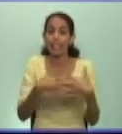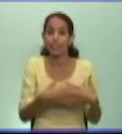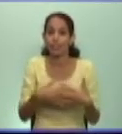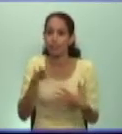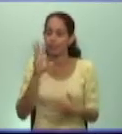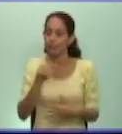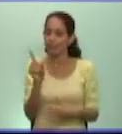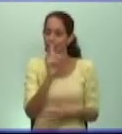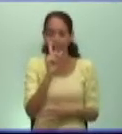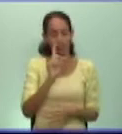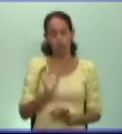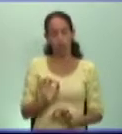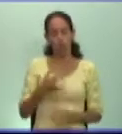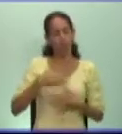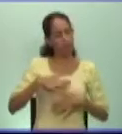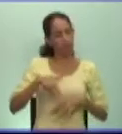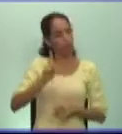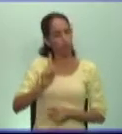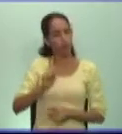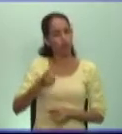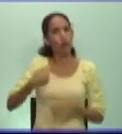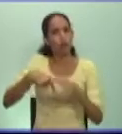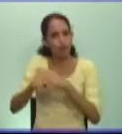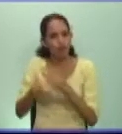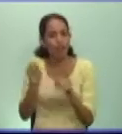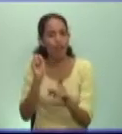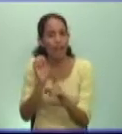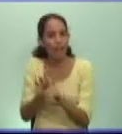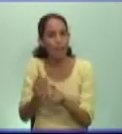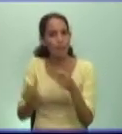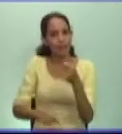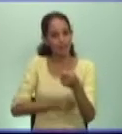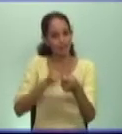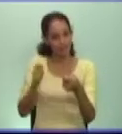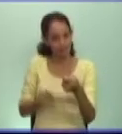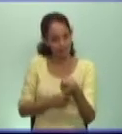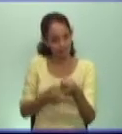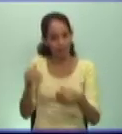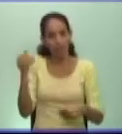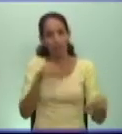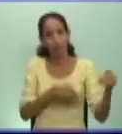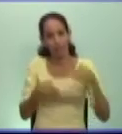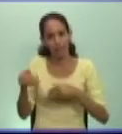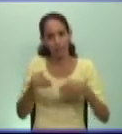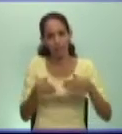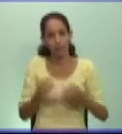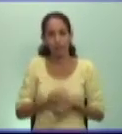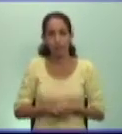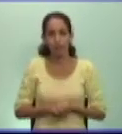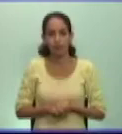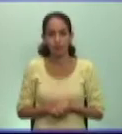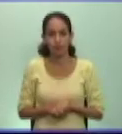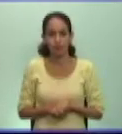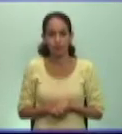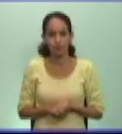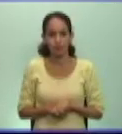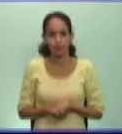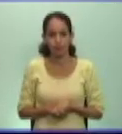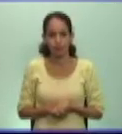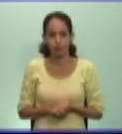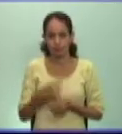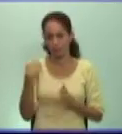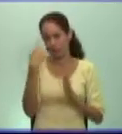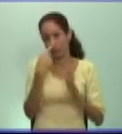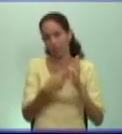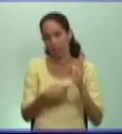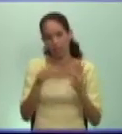en 1942. Y entonces, bueno, la actuación norteamericana, todos sus postulados, todos los elementos que ustedes conocen de